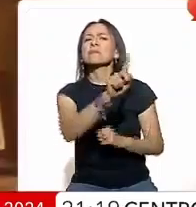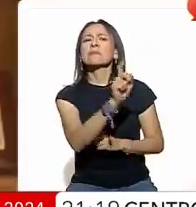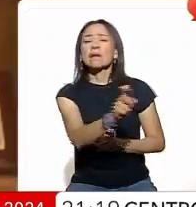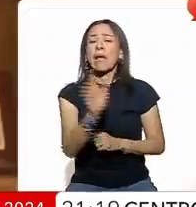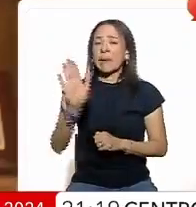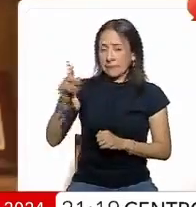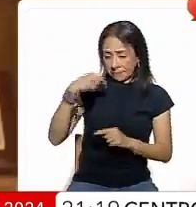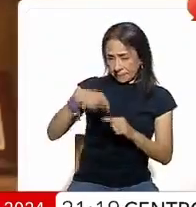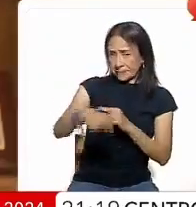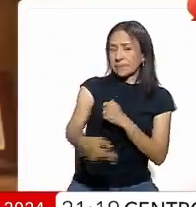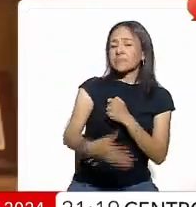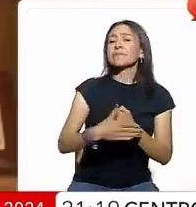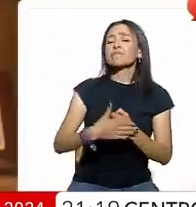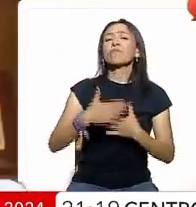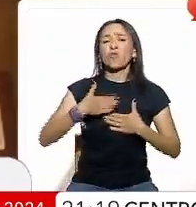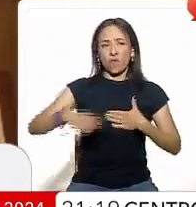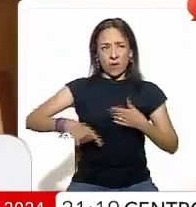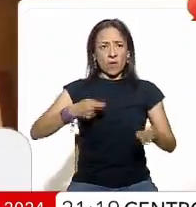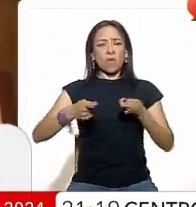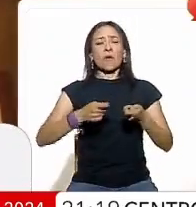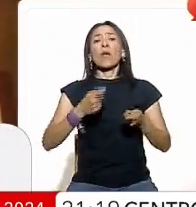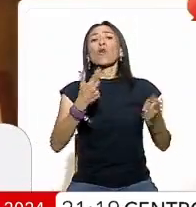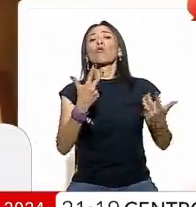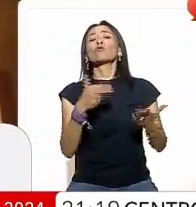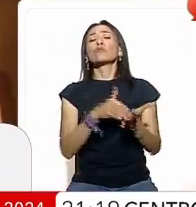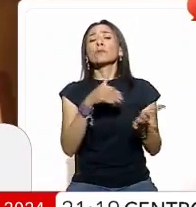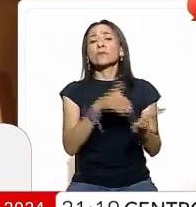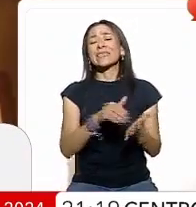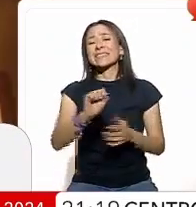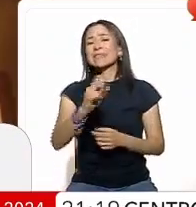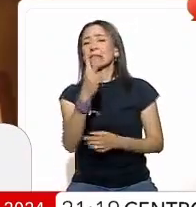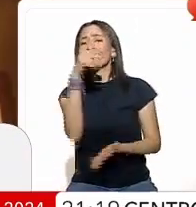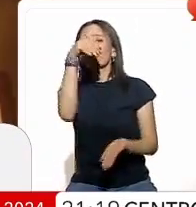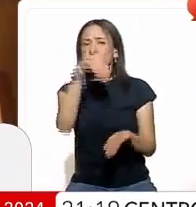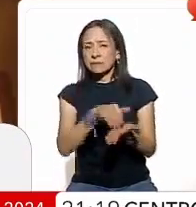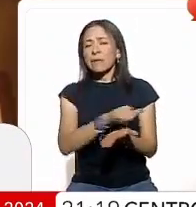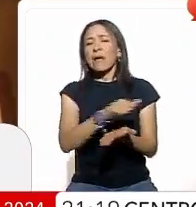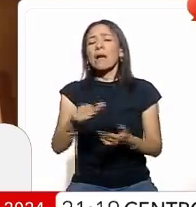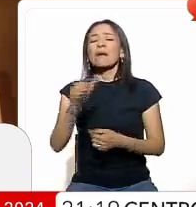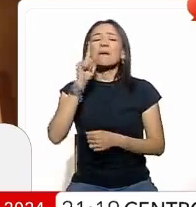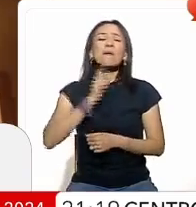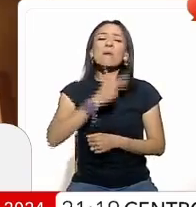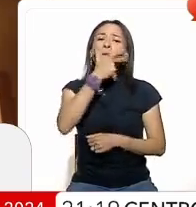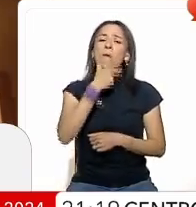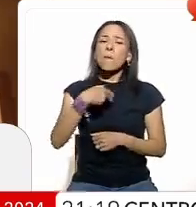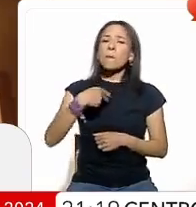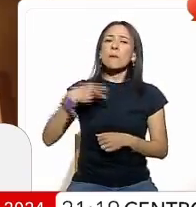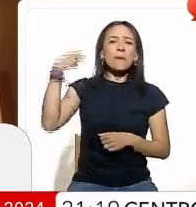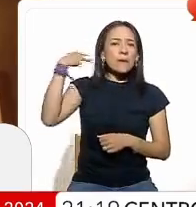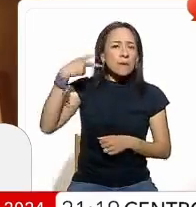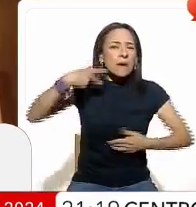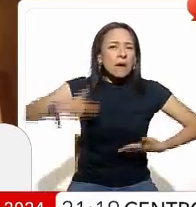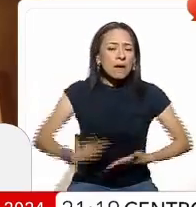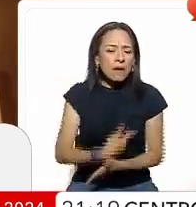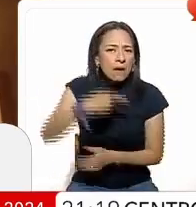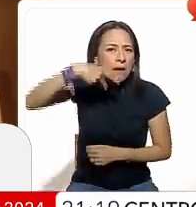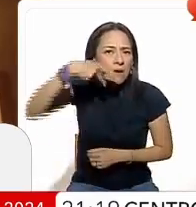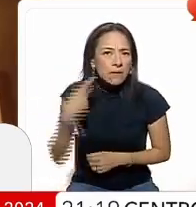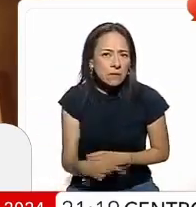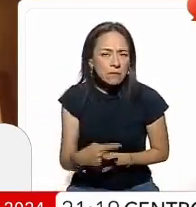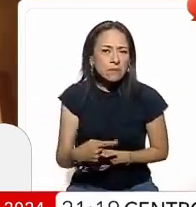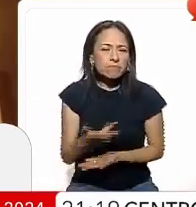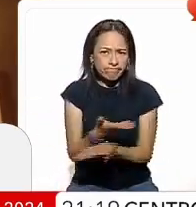Voy a gobernar para los 8,062,000 veracruzanos y veracruzanas que están en territorio, y los